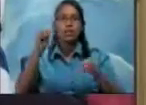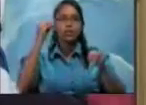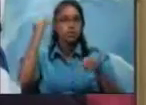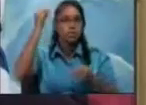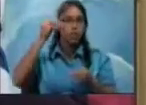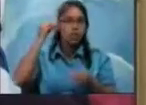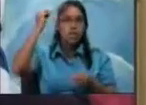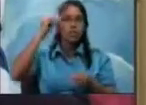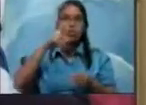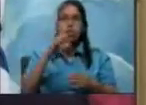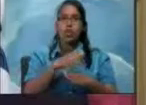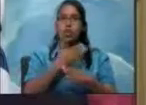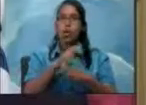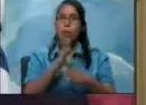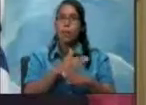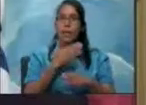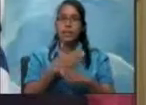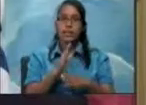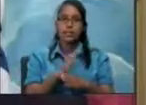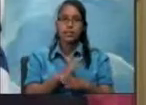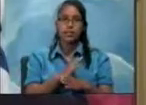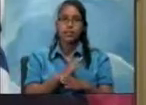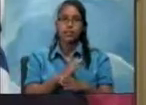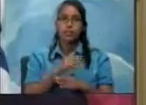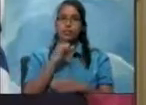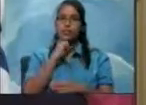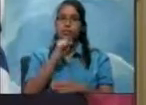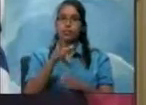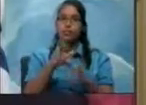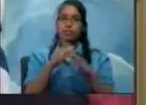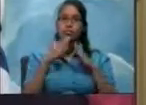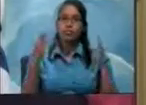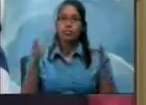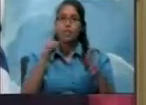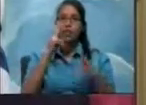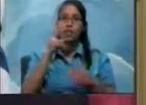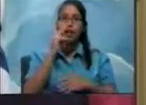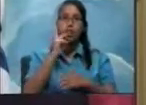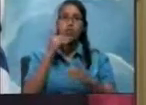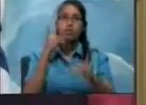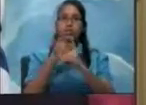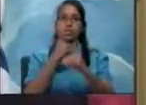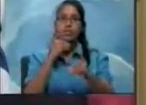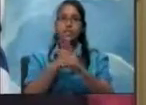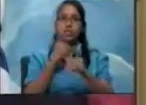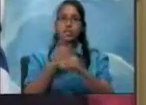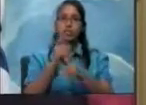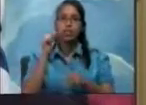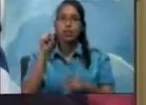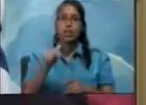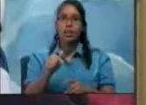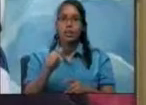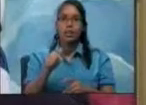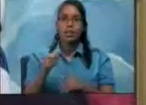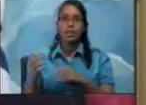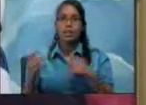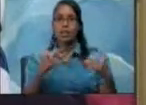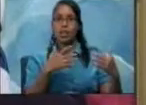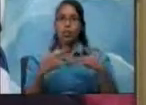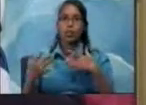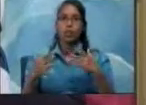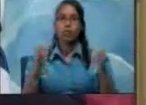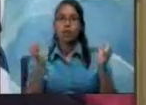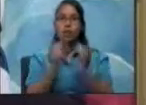y compartiendo eh es tremendo ver a los discípulos en esta lucha con la